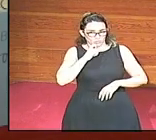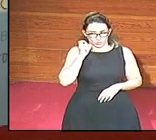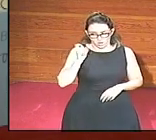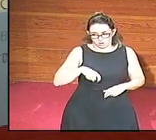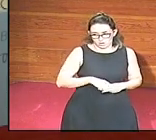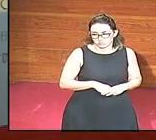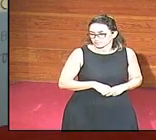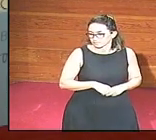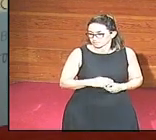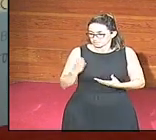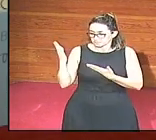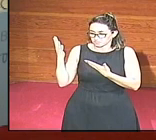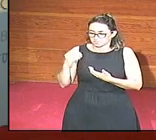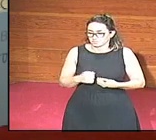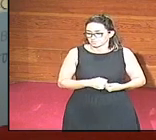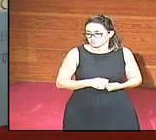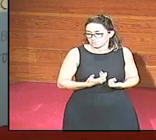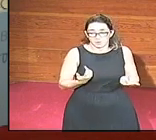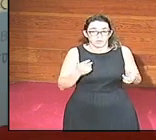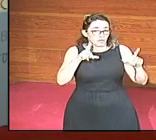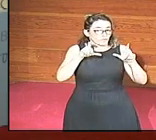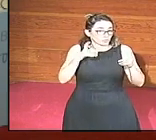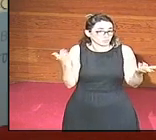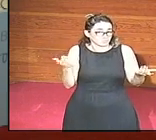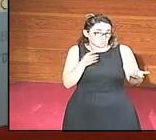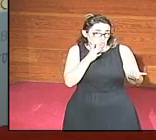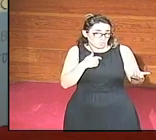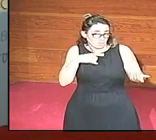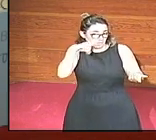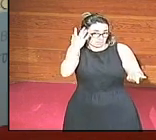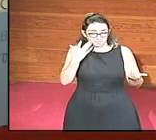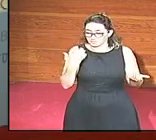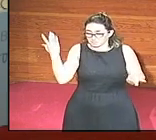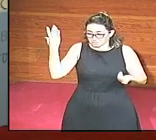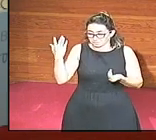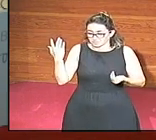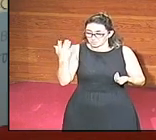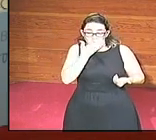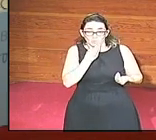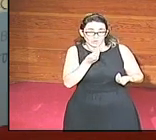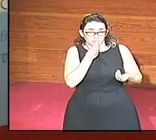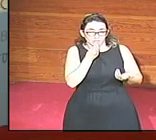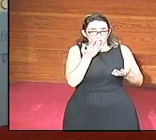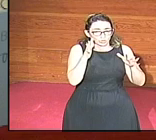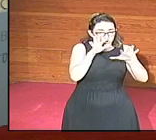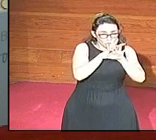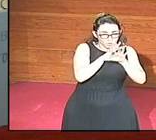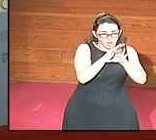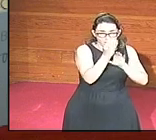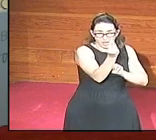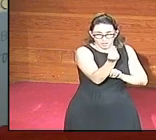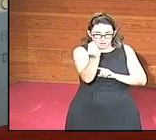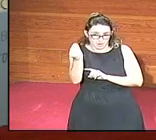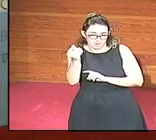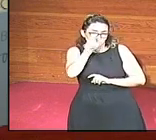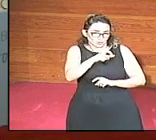Porque yo lo valgo. Hay fotos que simplemente son bonitas. Esto lo que veis, las dos sombras, son dos soldados no